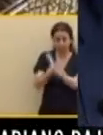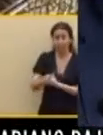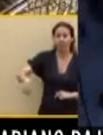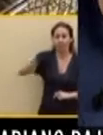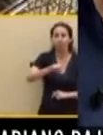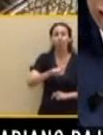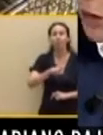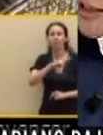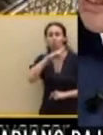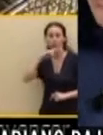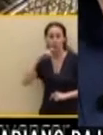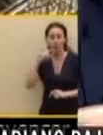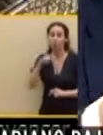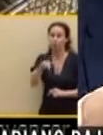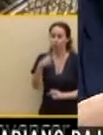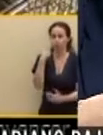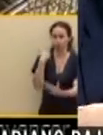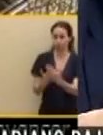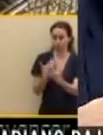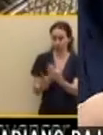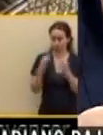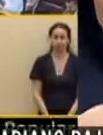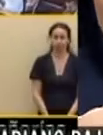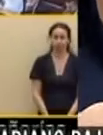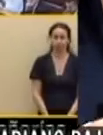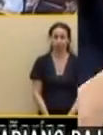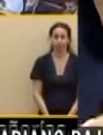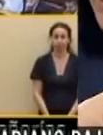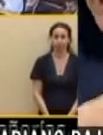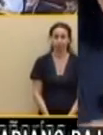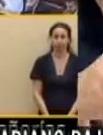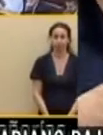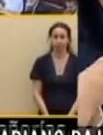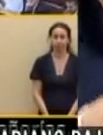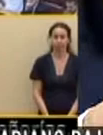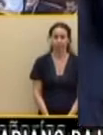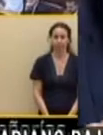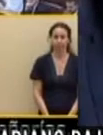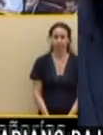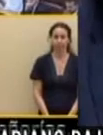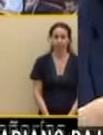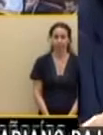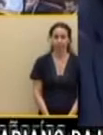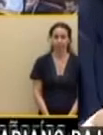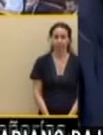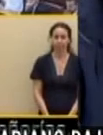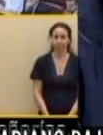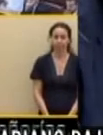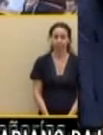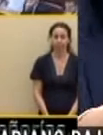veces pero eso no quita para que como analista la realidad obvia es que la responsabilidad de que